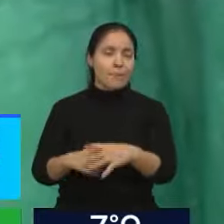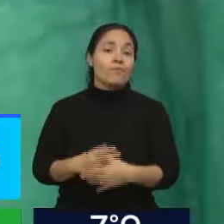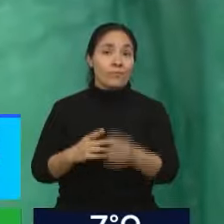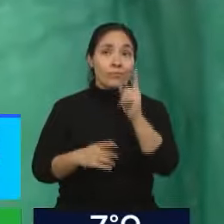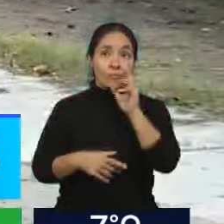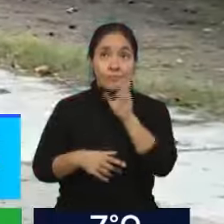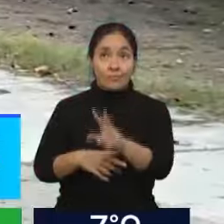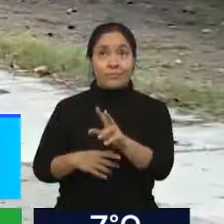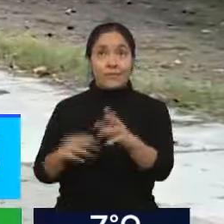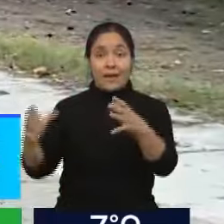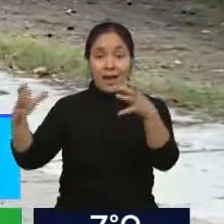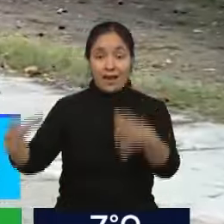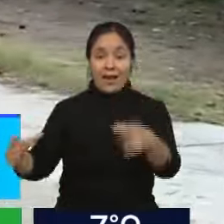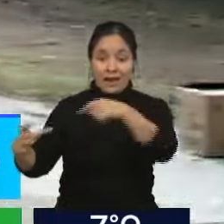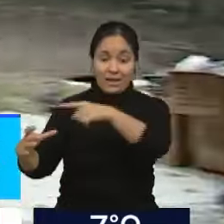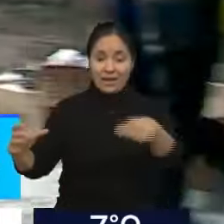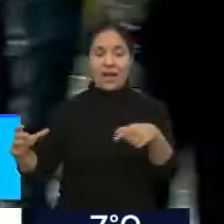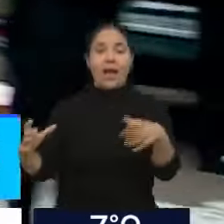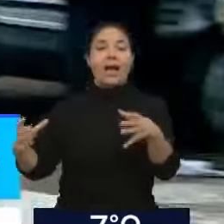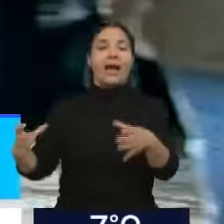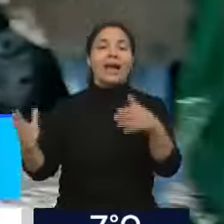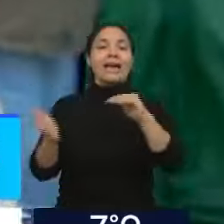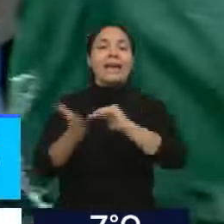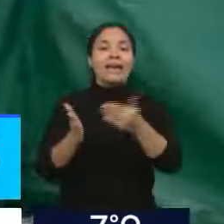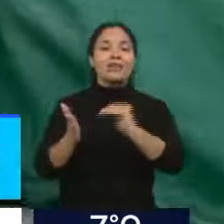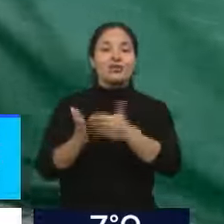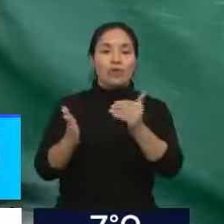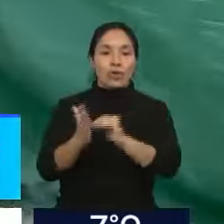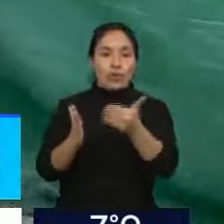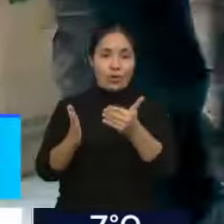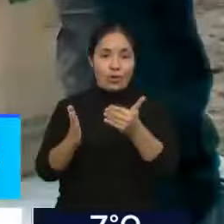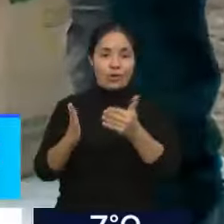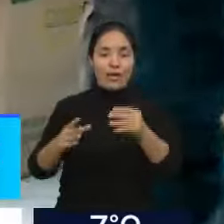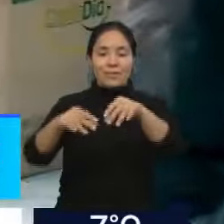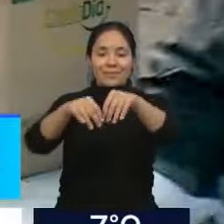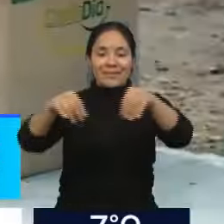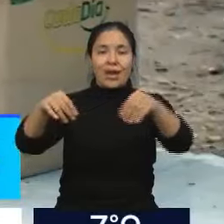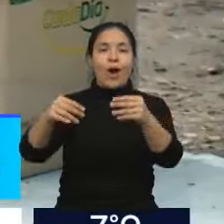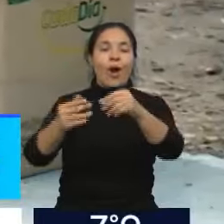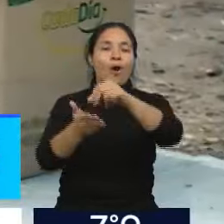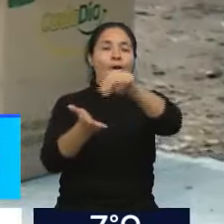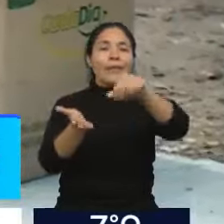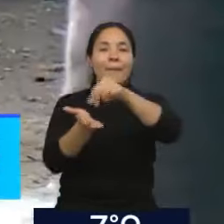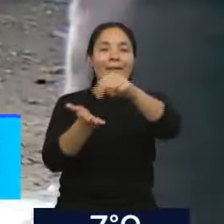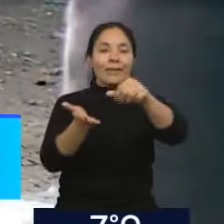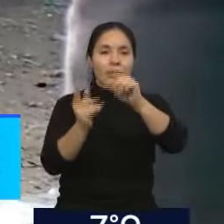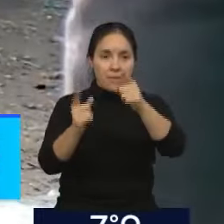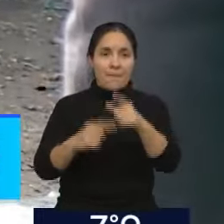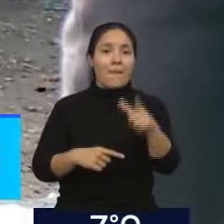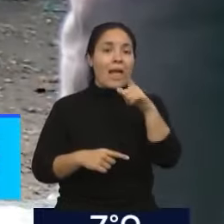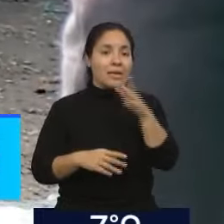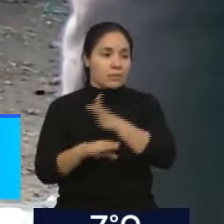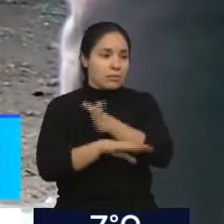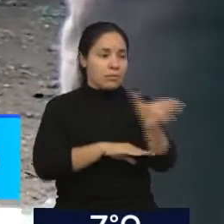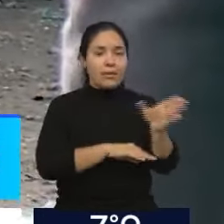se encontraron, tenían hormas de queso y saché de condimentos. Ah, completito el asunto. Parece que habían robado alguna despensa